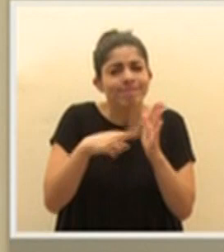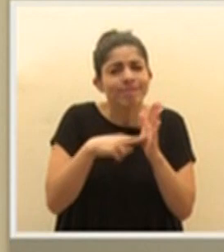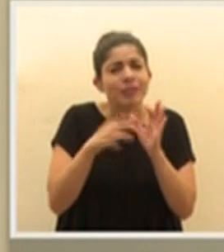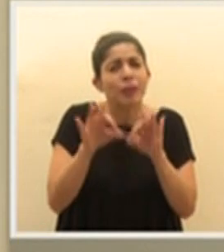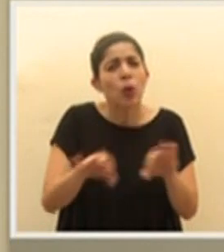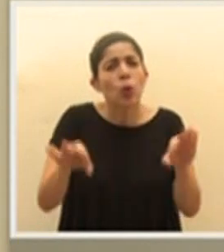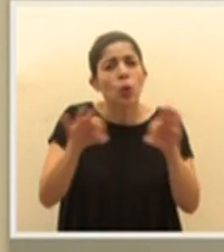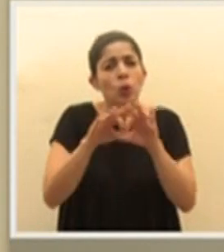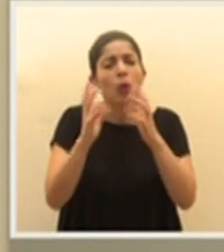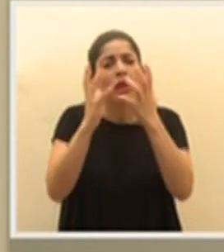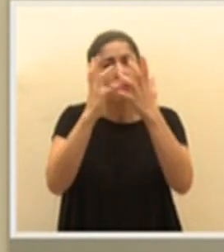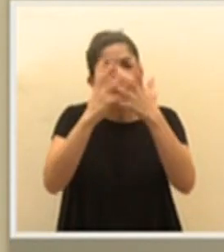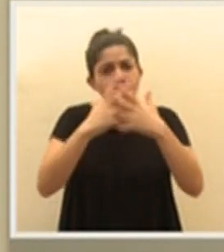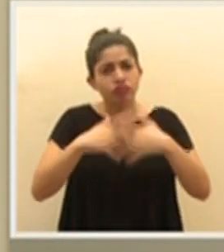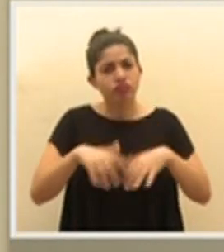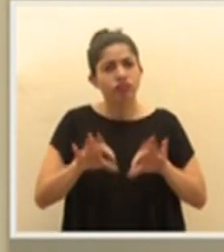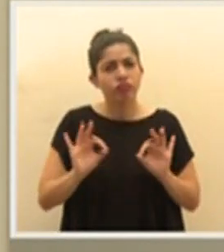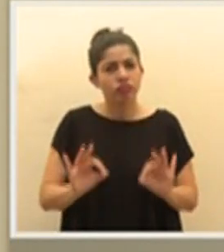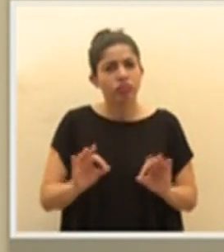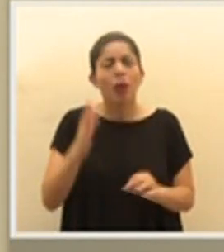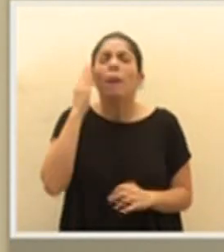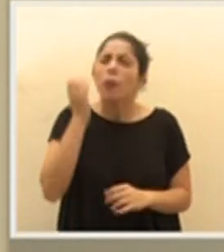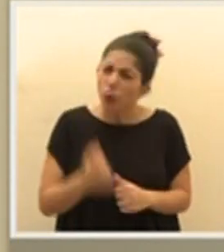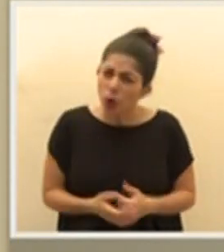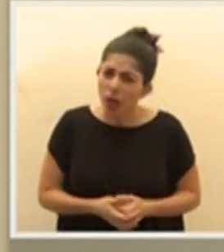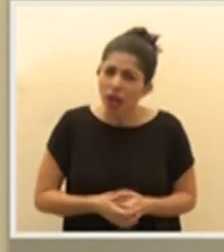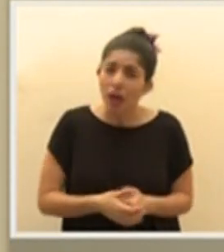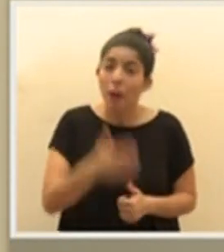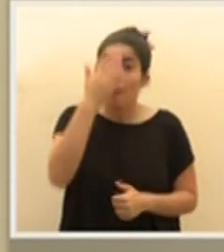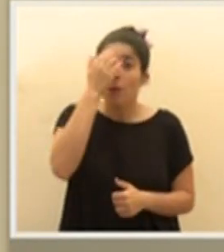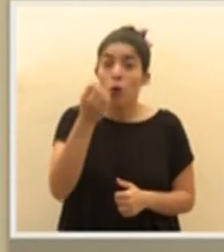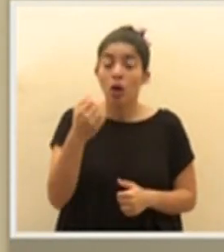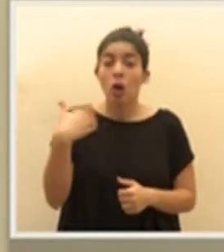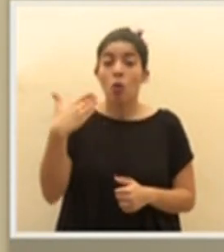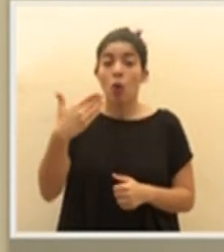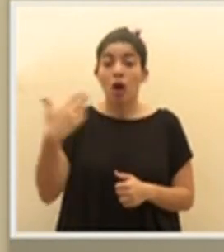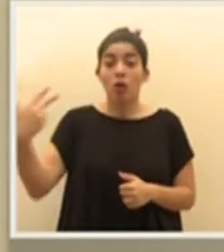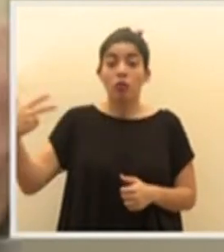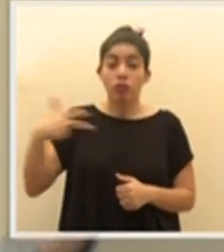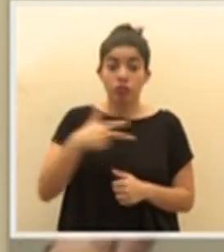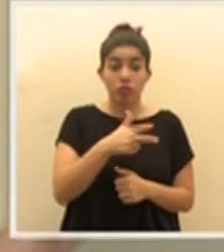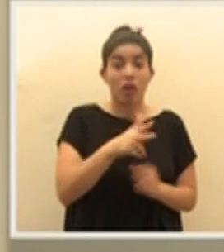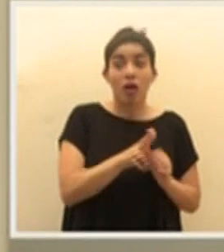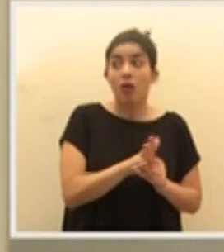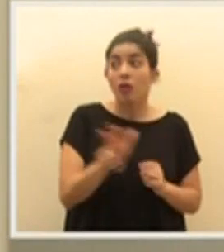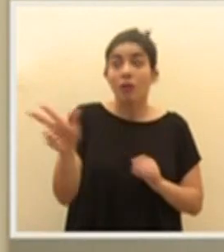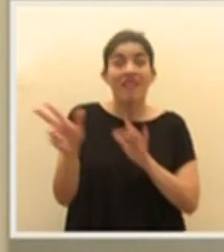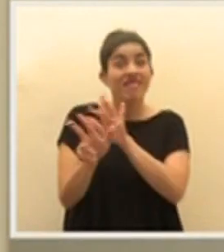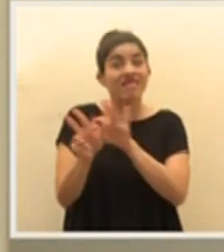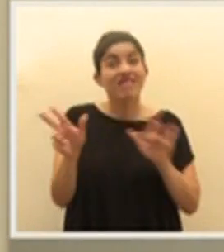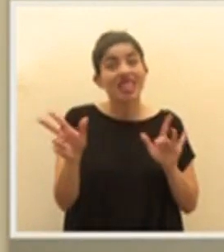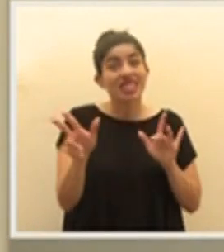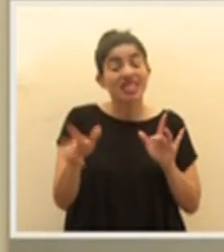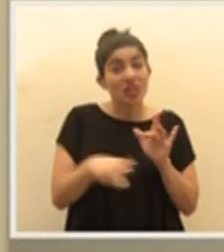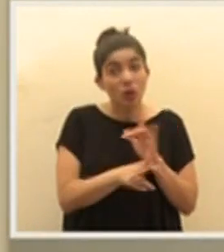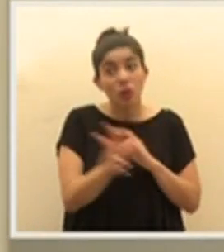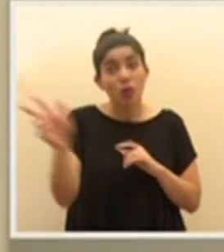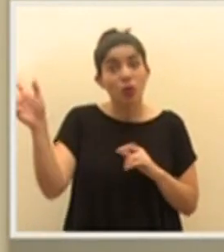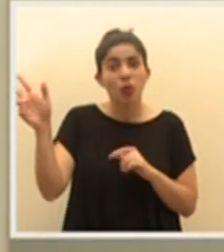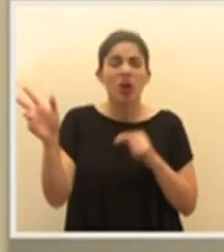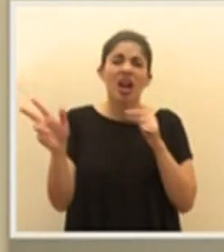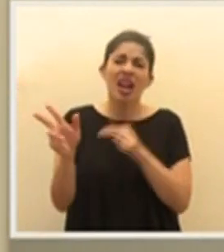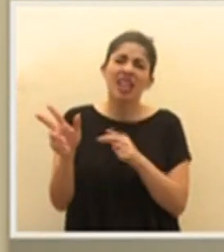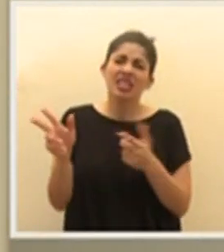se armonice. ¿Por qué? Porque regresar vacío a su lugar de origen